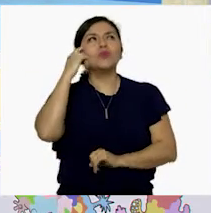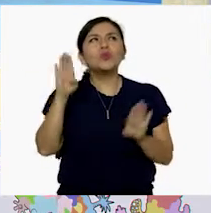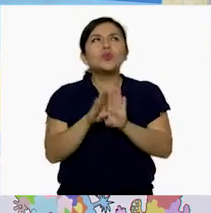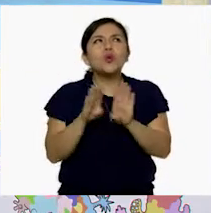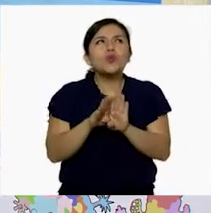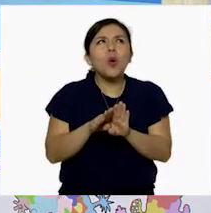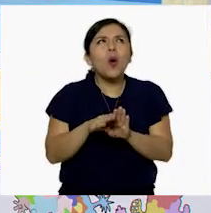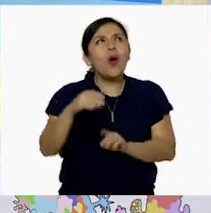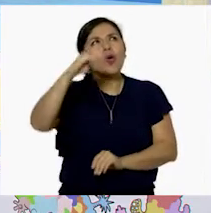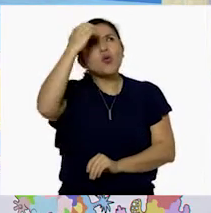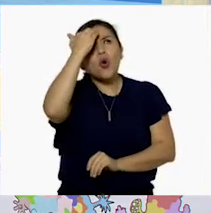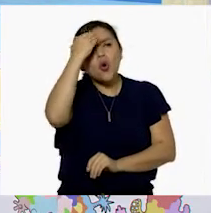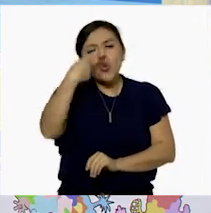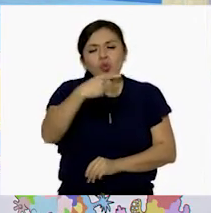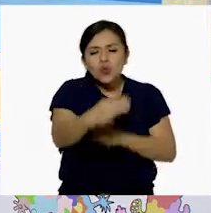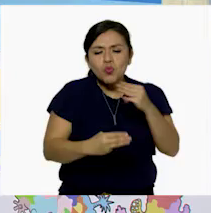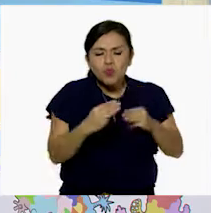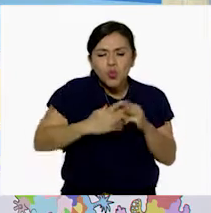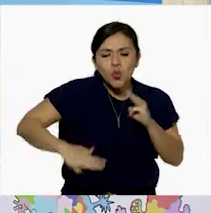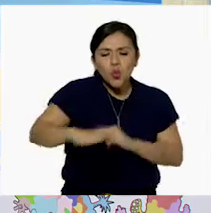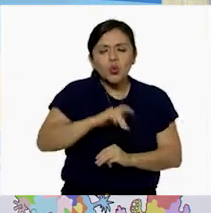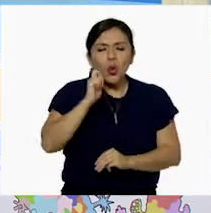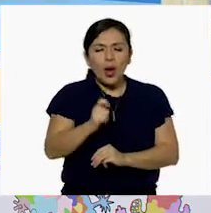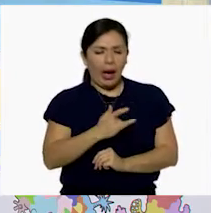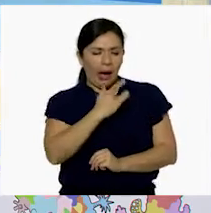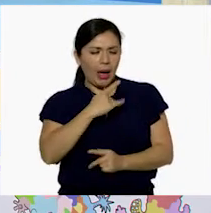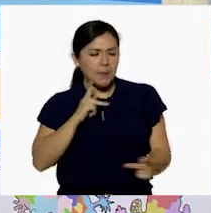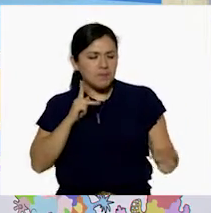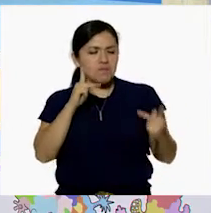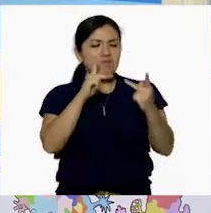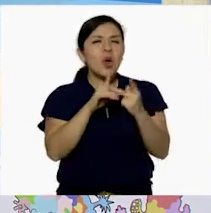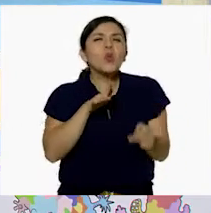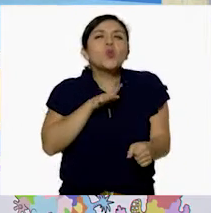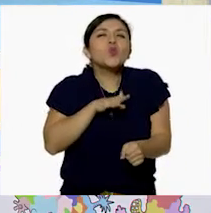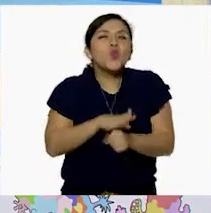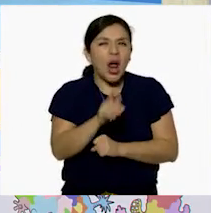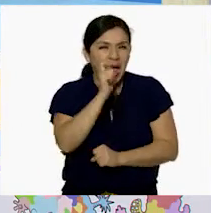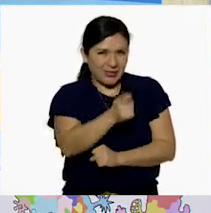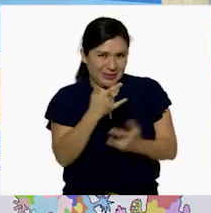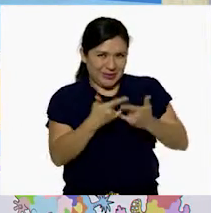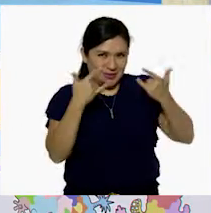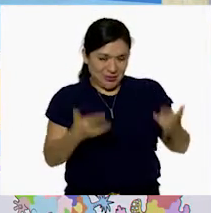en su mundo cotidiano y compárenlo con el descrito